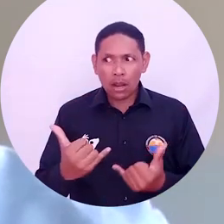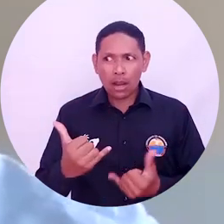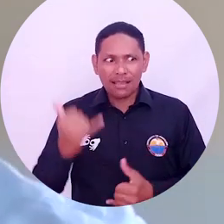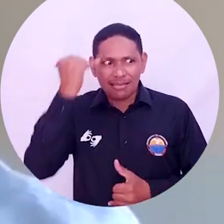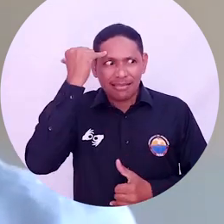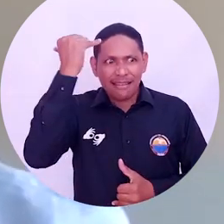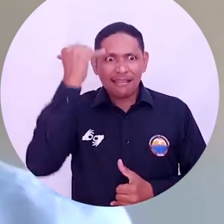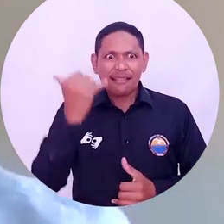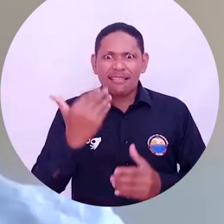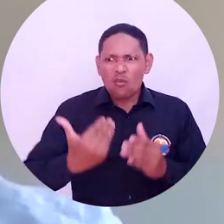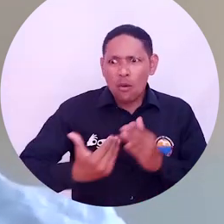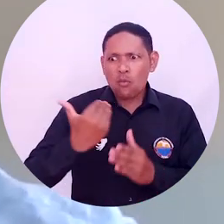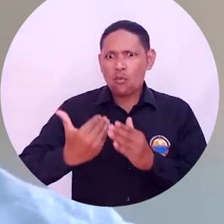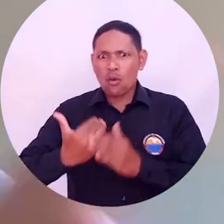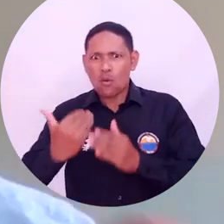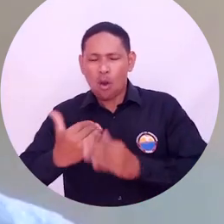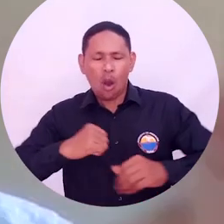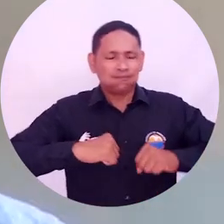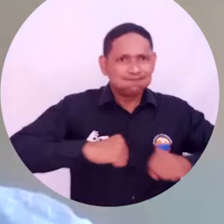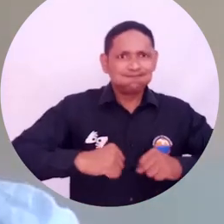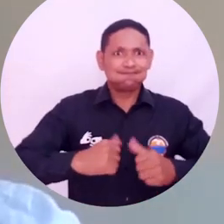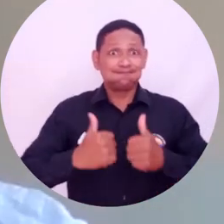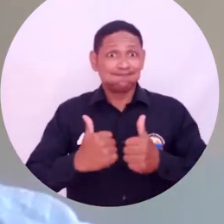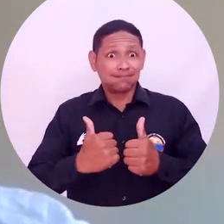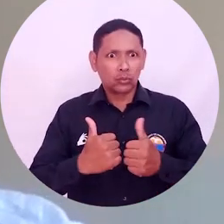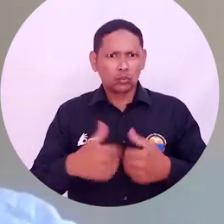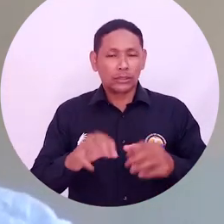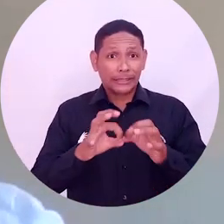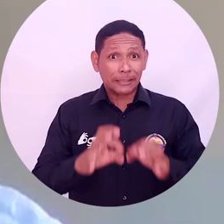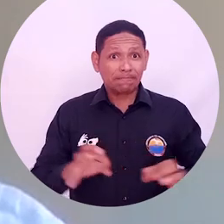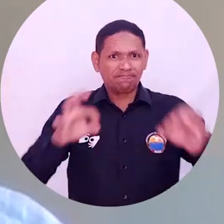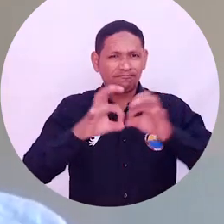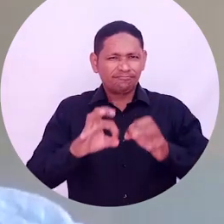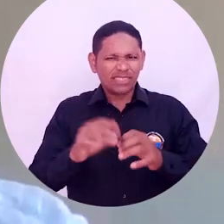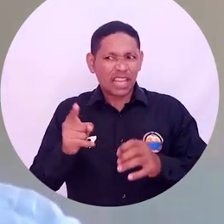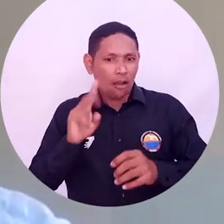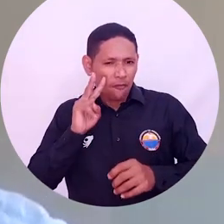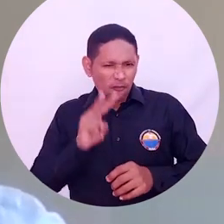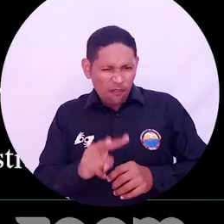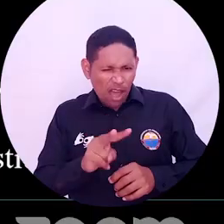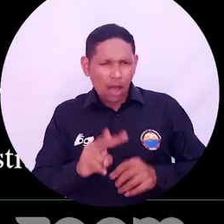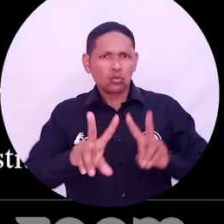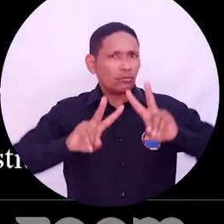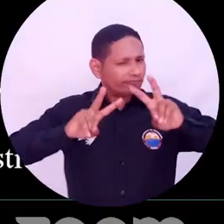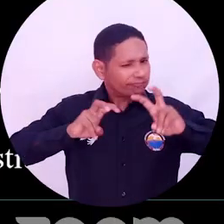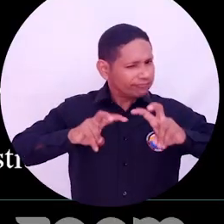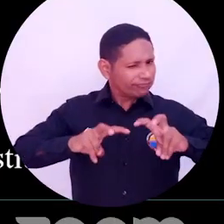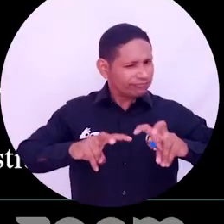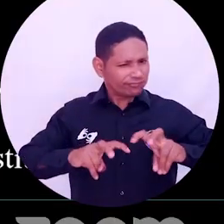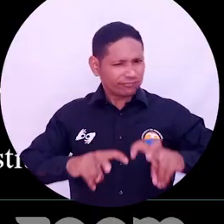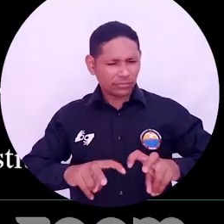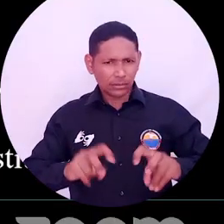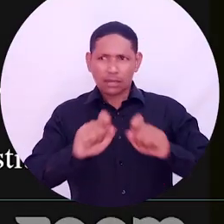En toda esta iniciativa de Belgian Impact, y realmente él puede ver durante sus estudios o su investigación de